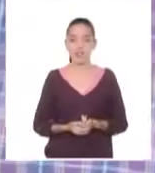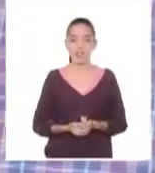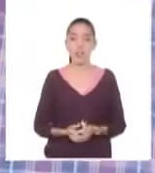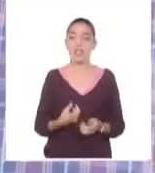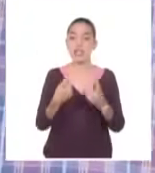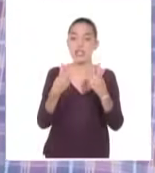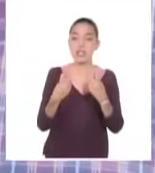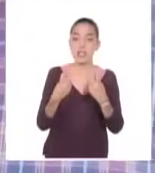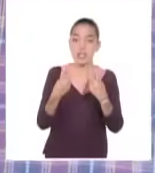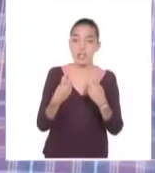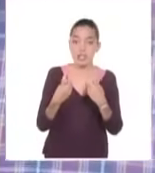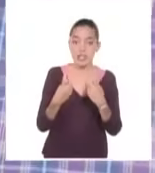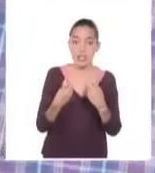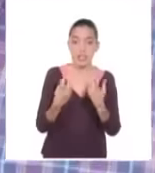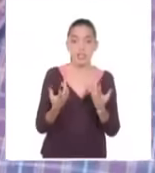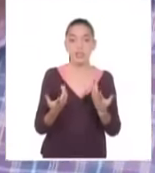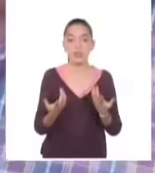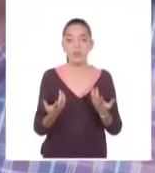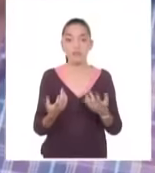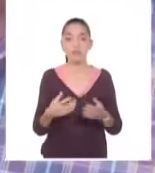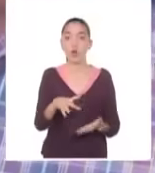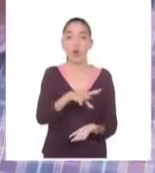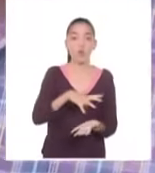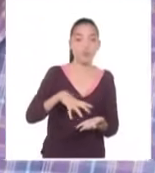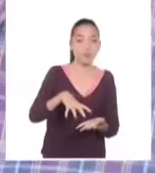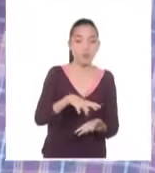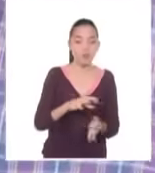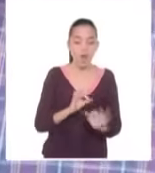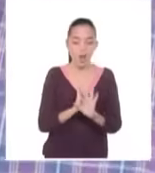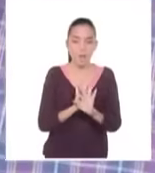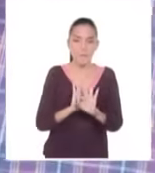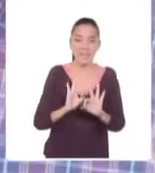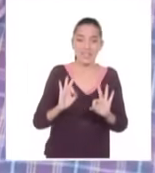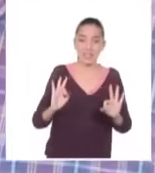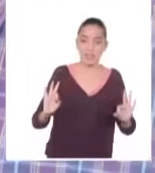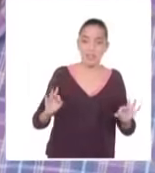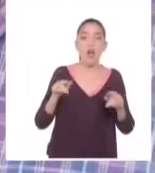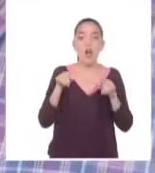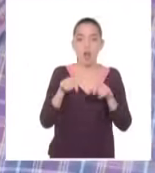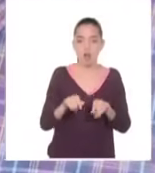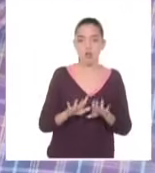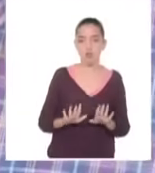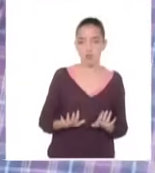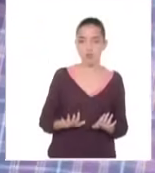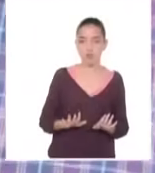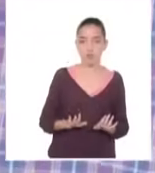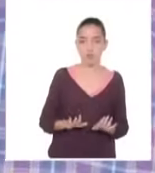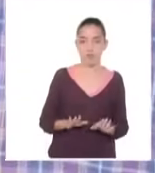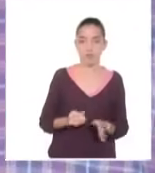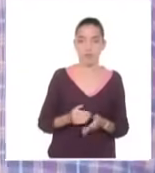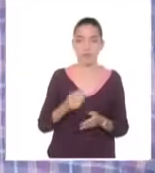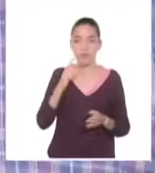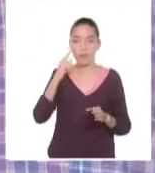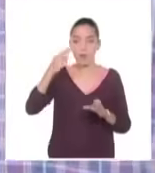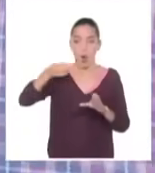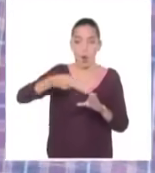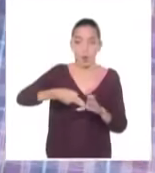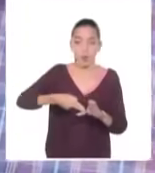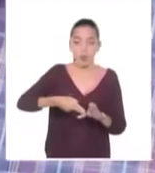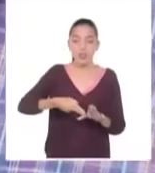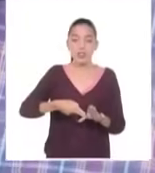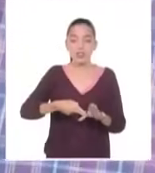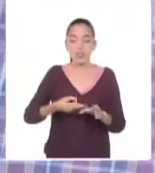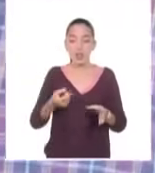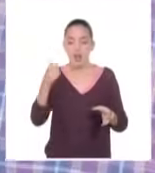eso. No quiere decir más consumo de combustible, pero sí ese combustible que está destinado, ponerlo en un lugar donde